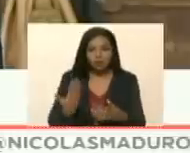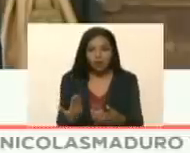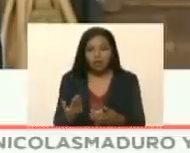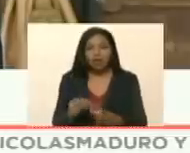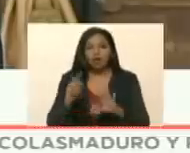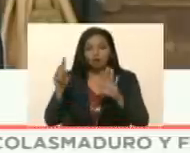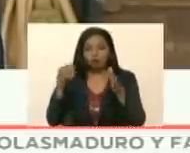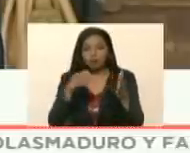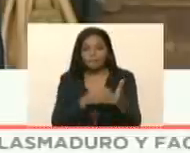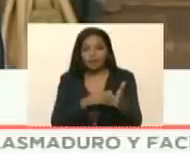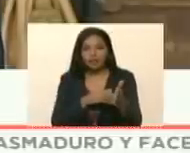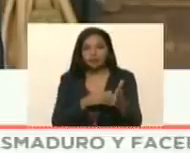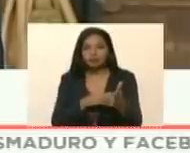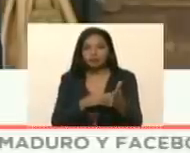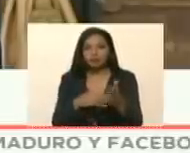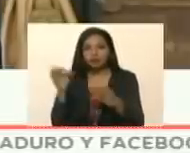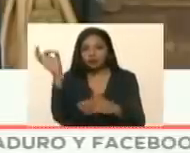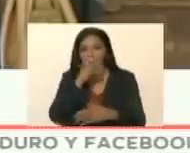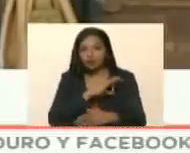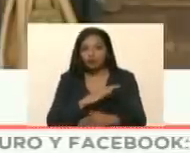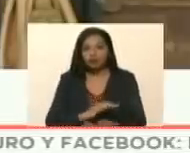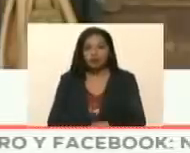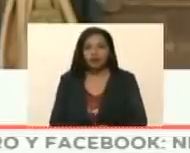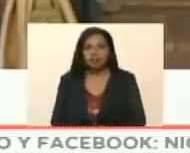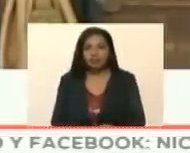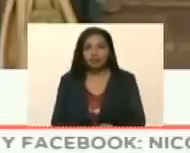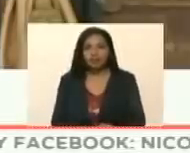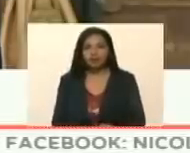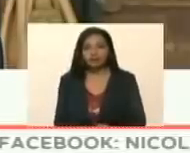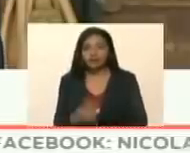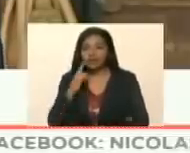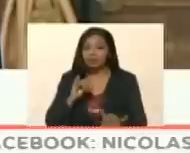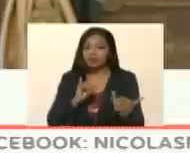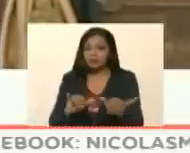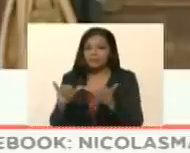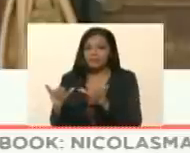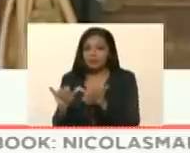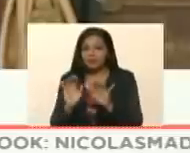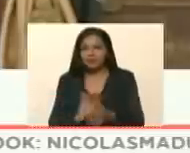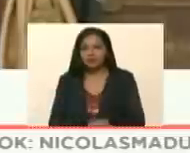11.000 berracos. Los berracos que están pendientes siempre de ahí.